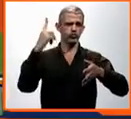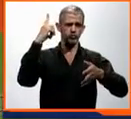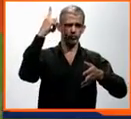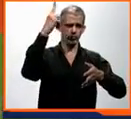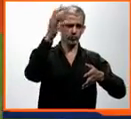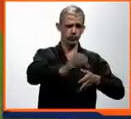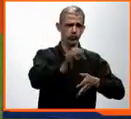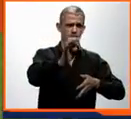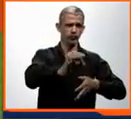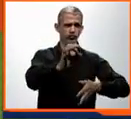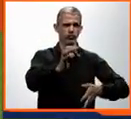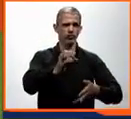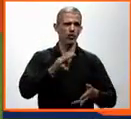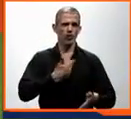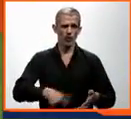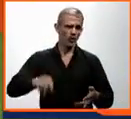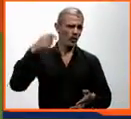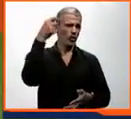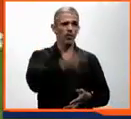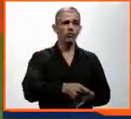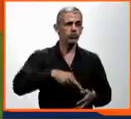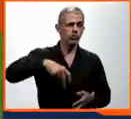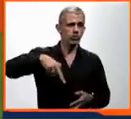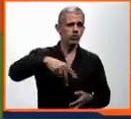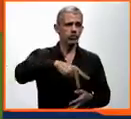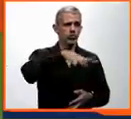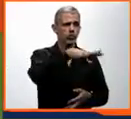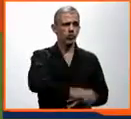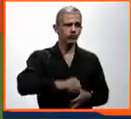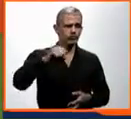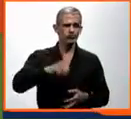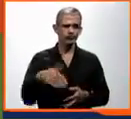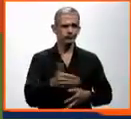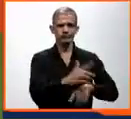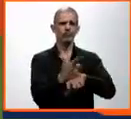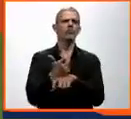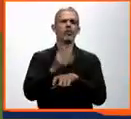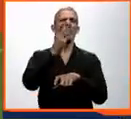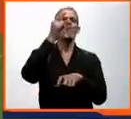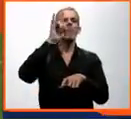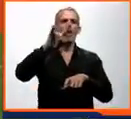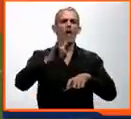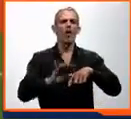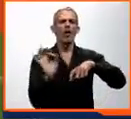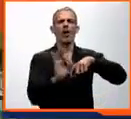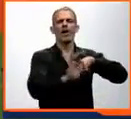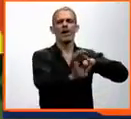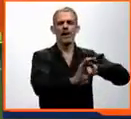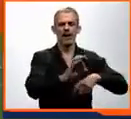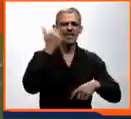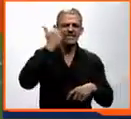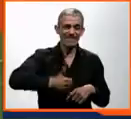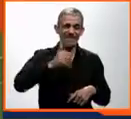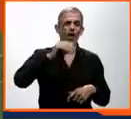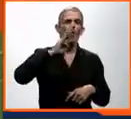termina volando la línea de volantes de Racing. Bou por velocidad, termina cruzando